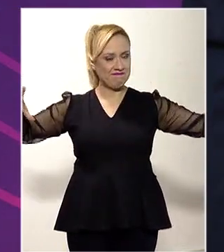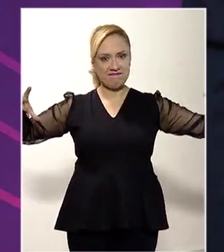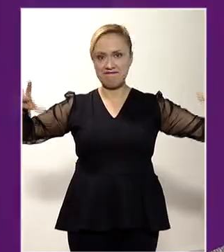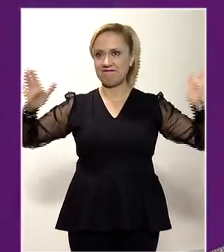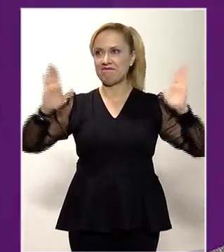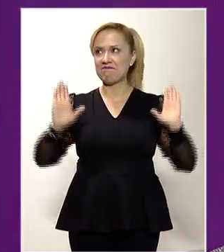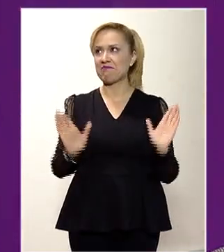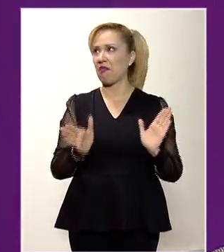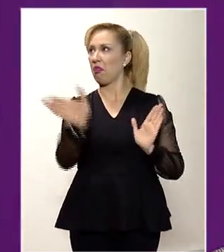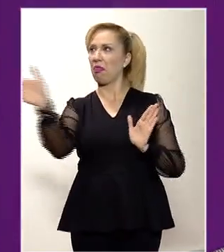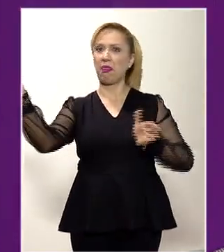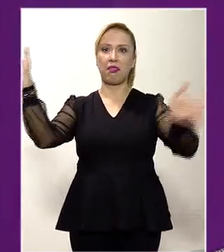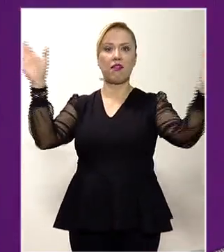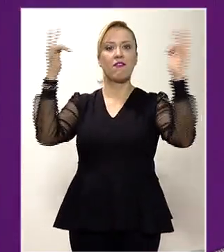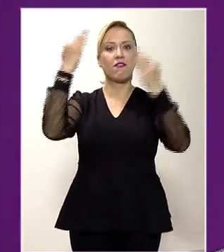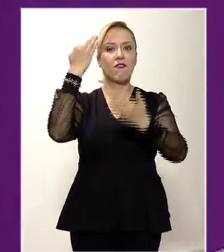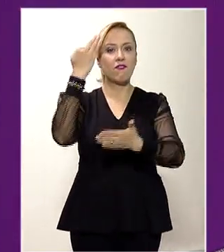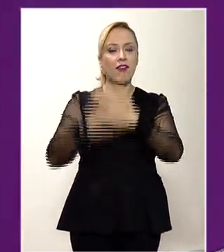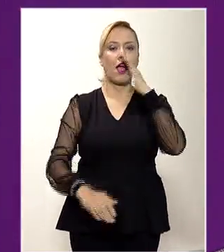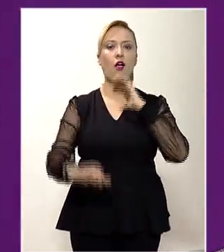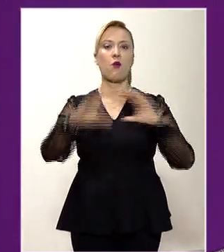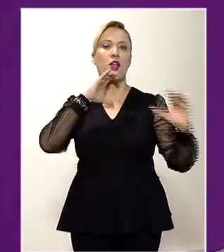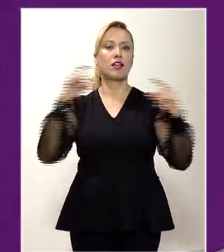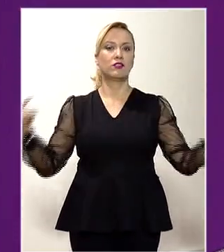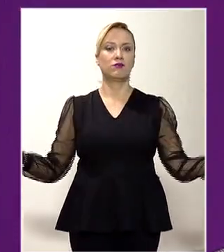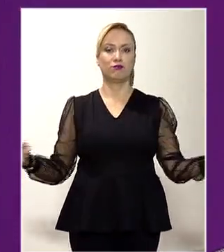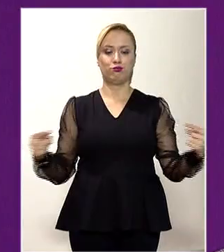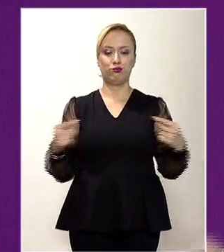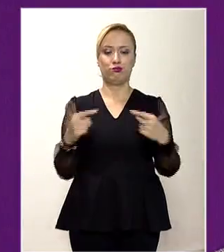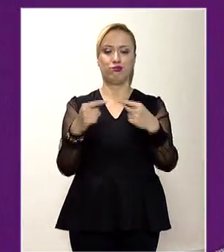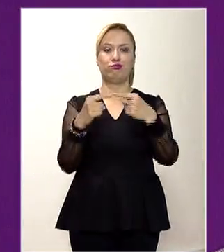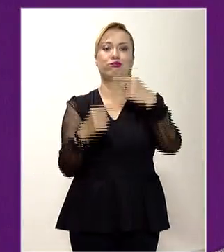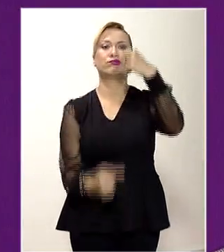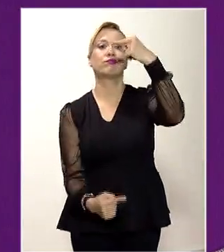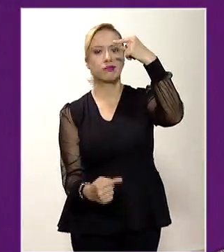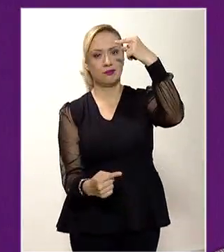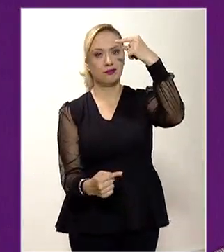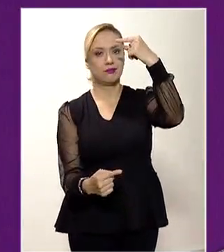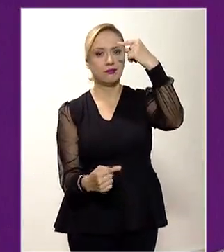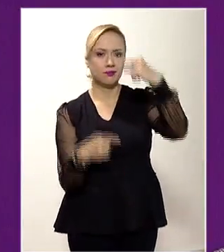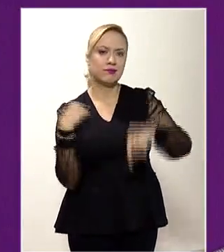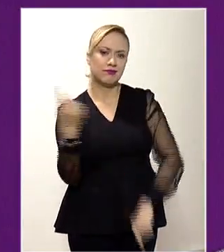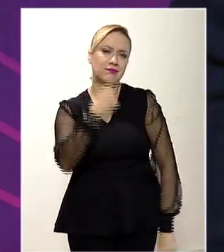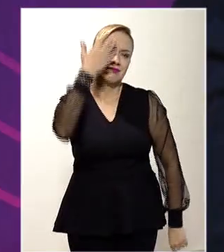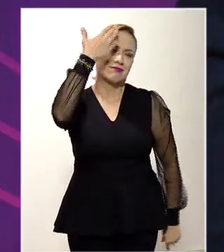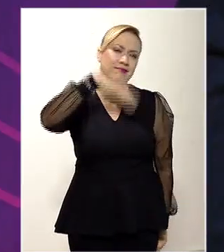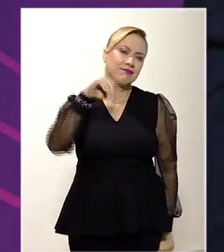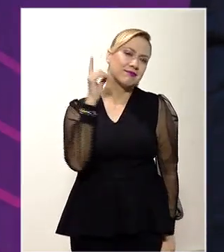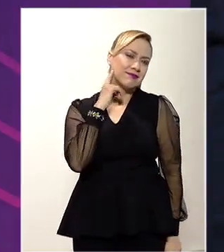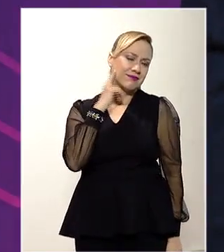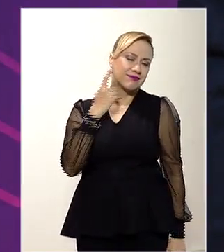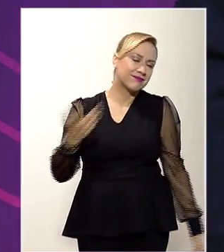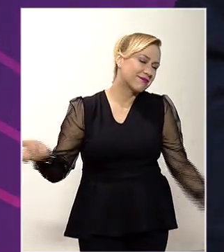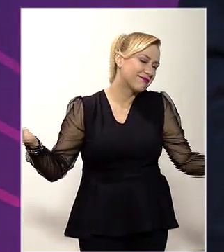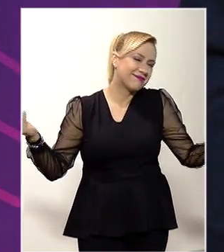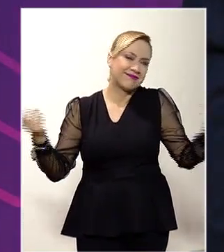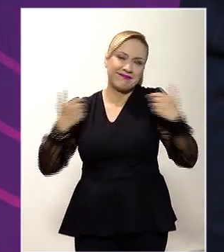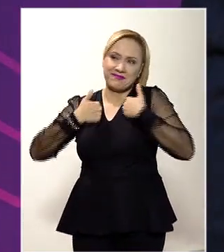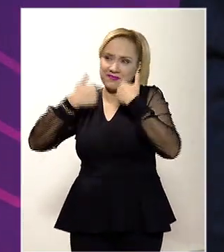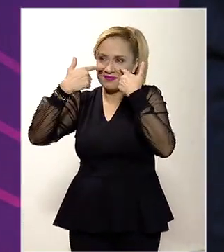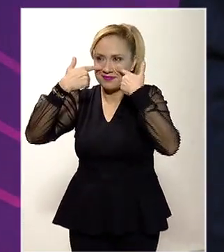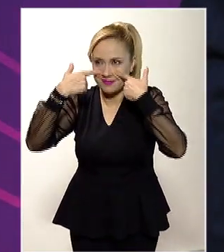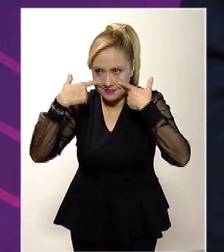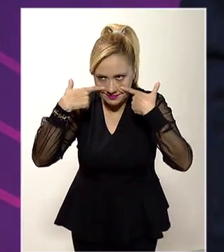de falta de comunicación. O sea, sabíamos todos esos riesgos, lo sabíamos cuando, y digo lo sabíamos porque anduvimos Participamos ahí en la